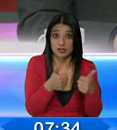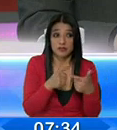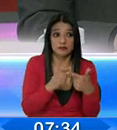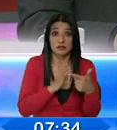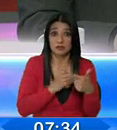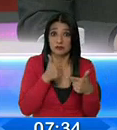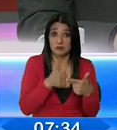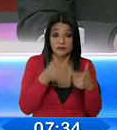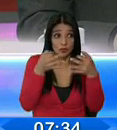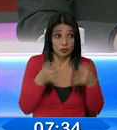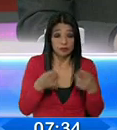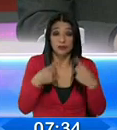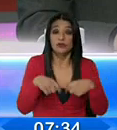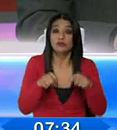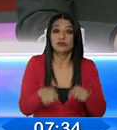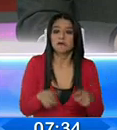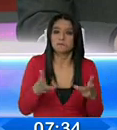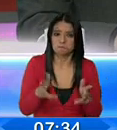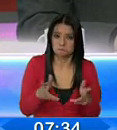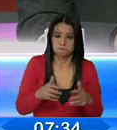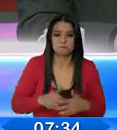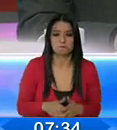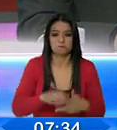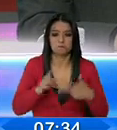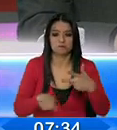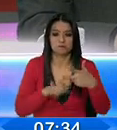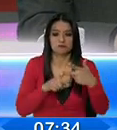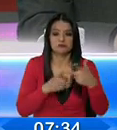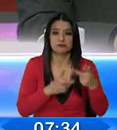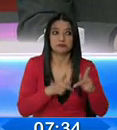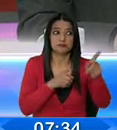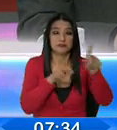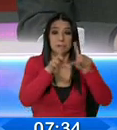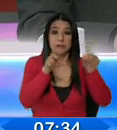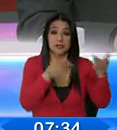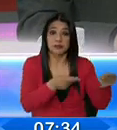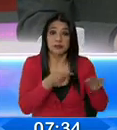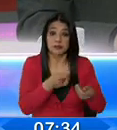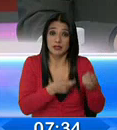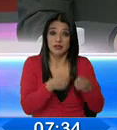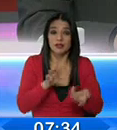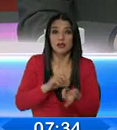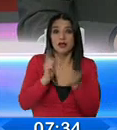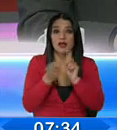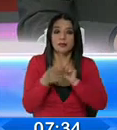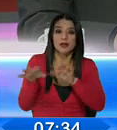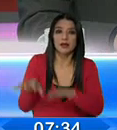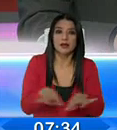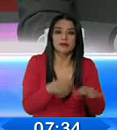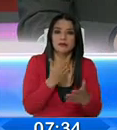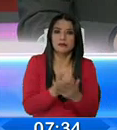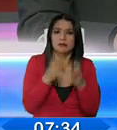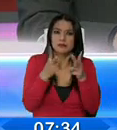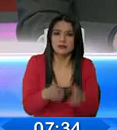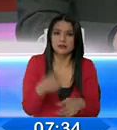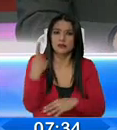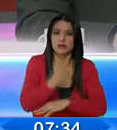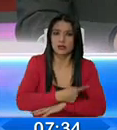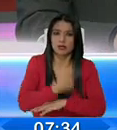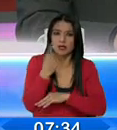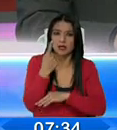el cumplimiento de este contrato. Adicionalmente, el proveedor cambió su actividad económica el mismo día en